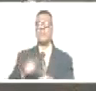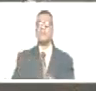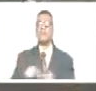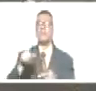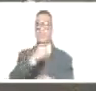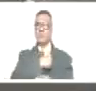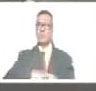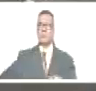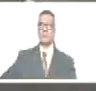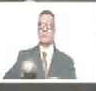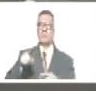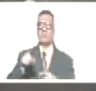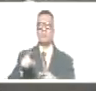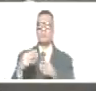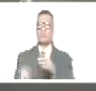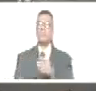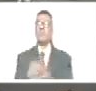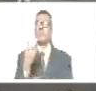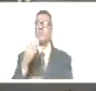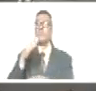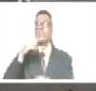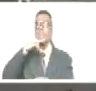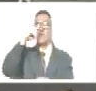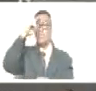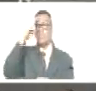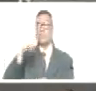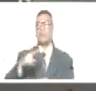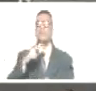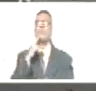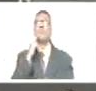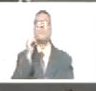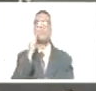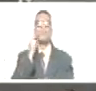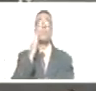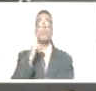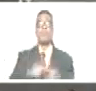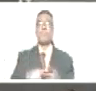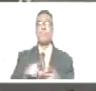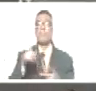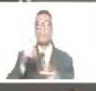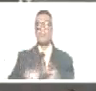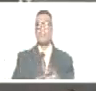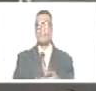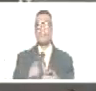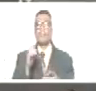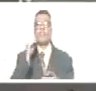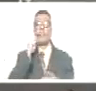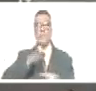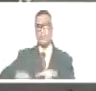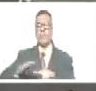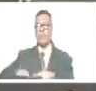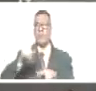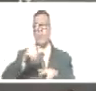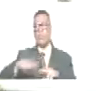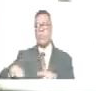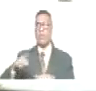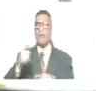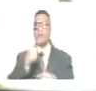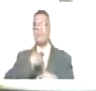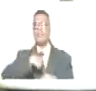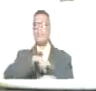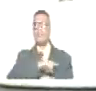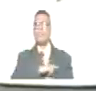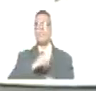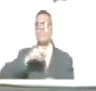de la Fundación Papá Azul, Lisbeth Soto, representante de un niño con trastorno del espectro autista, Joana